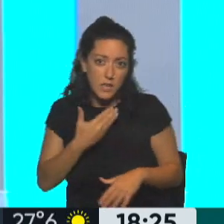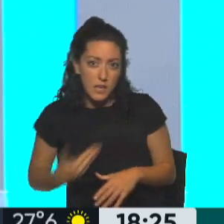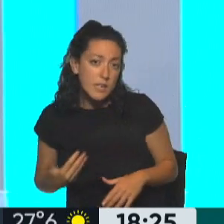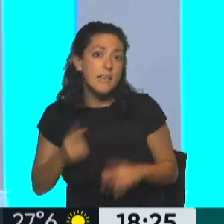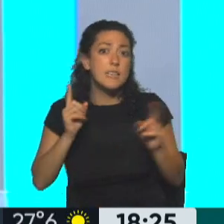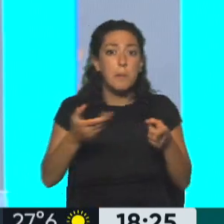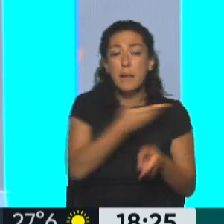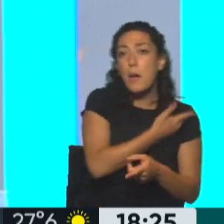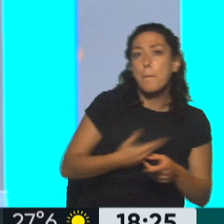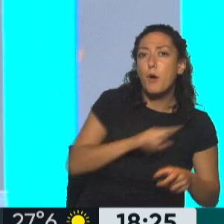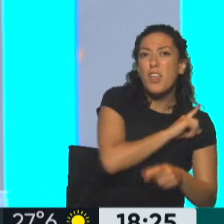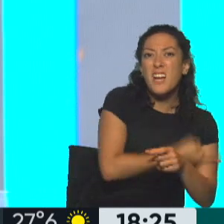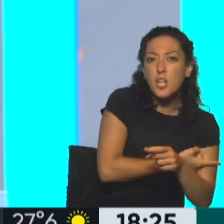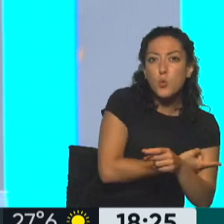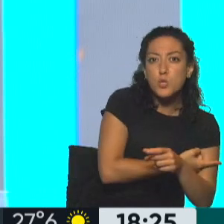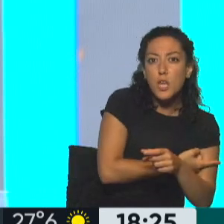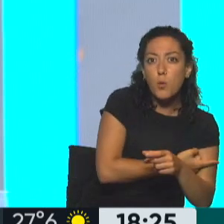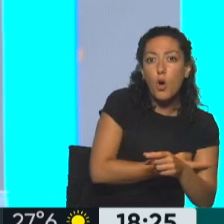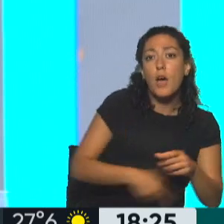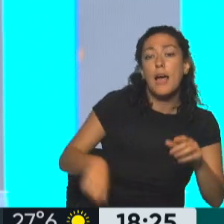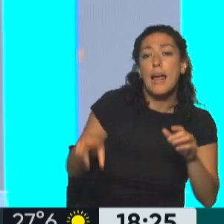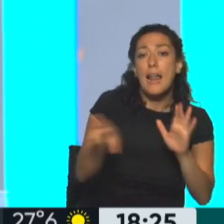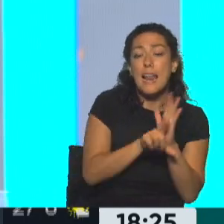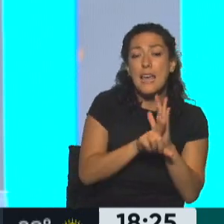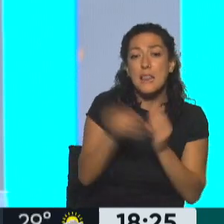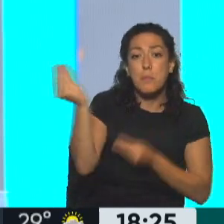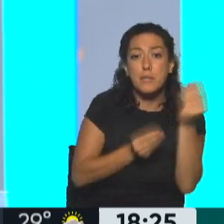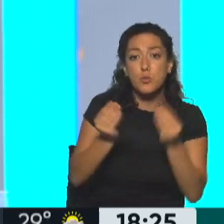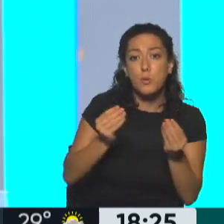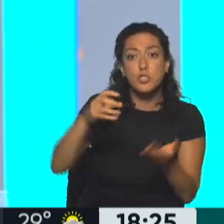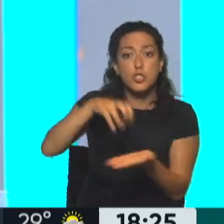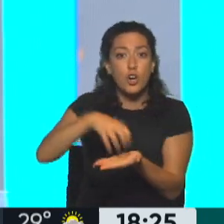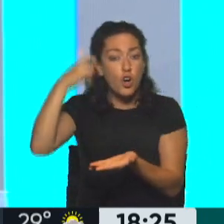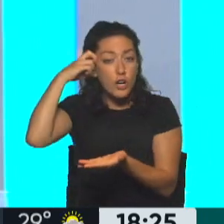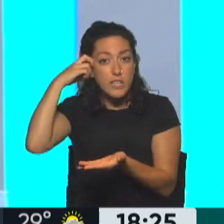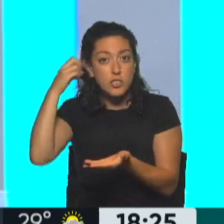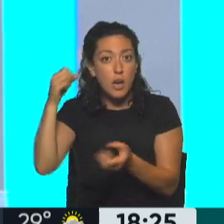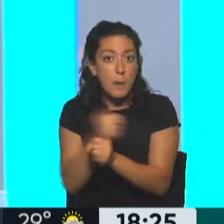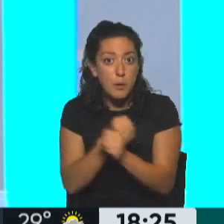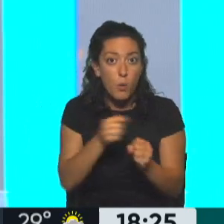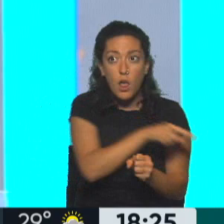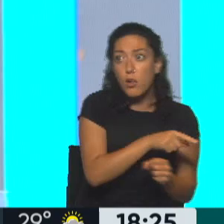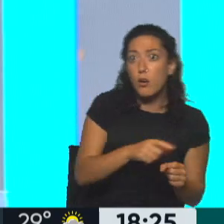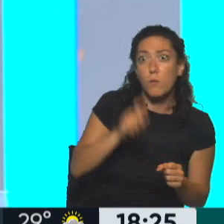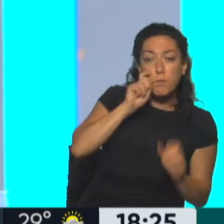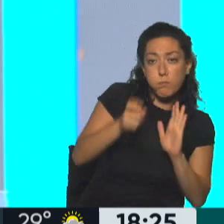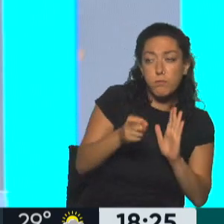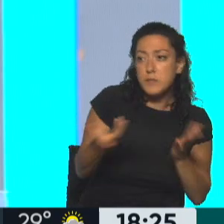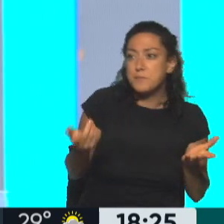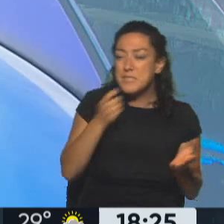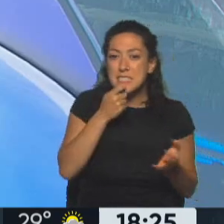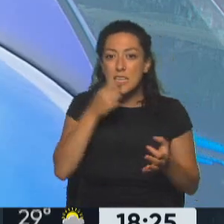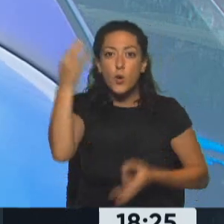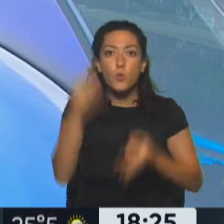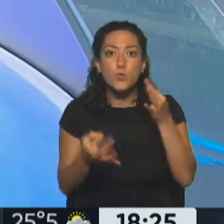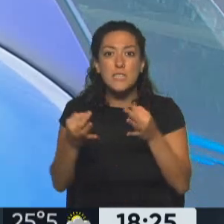al presidente de la Nación a violar la ley de presupuesto que sancionó el Congreso. Porque si la justicia dispone los montos